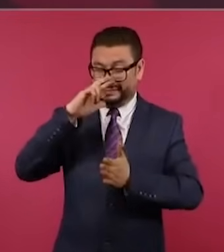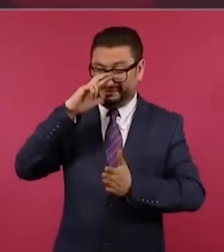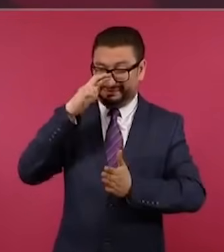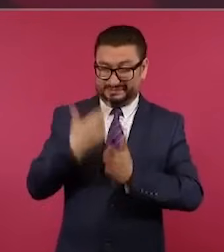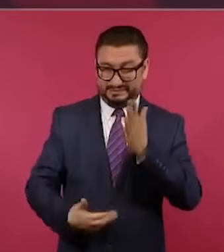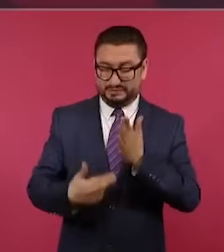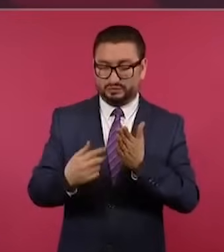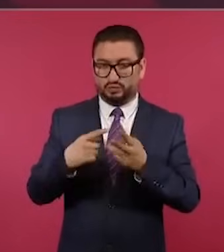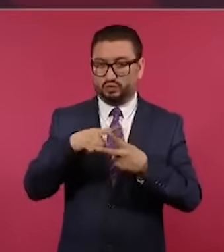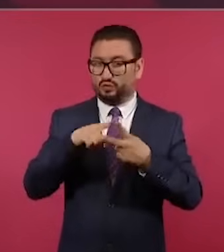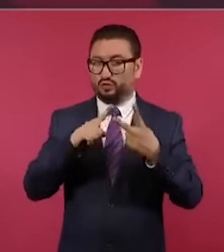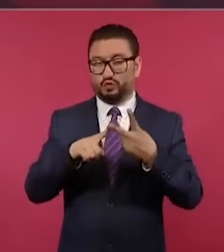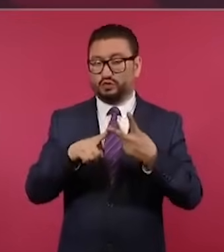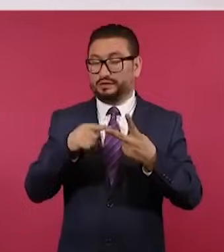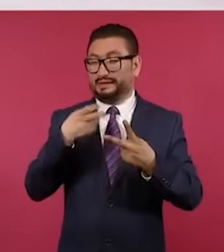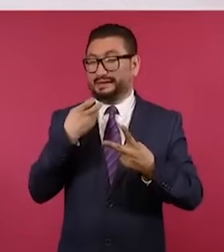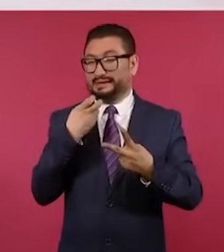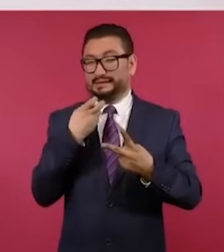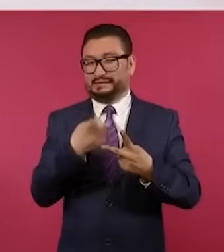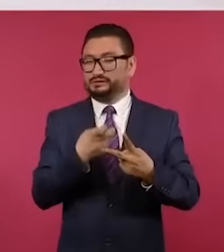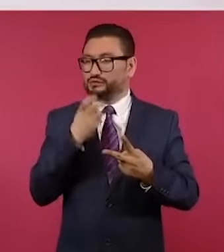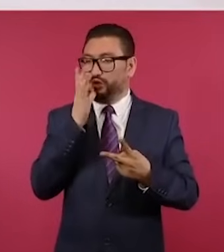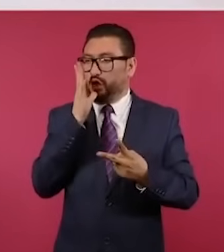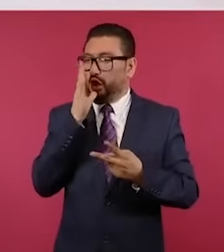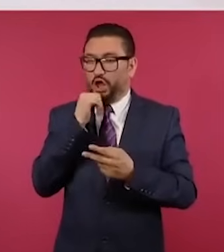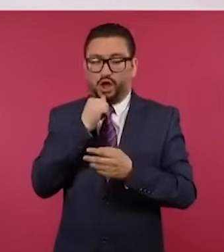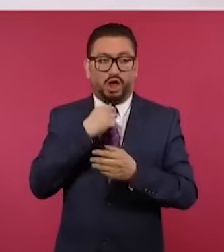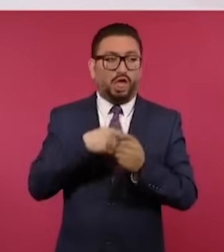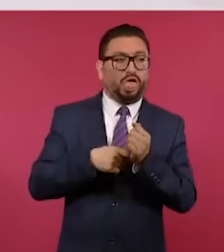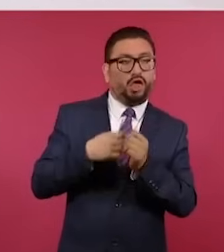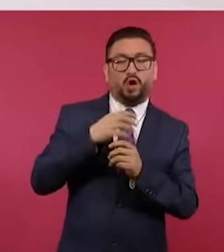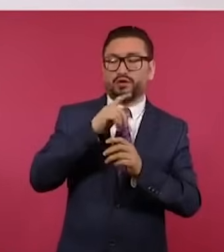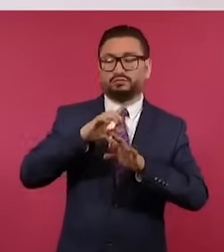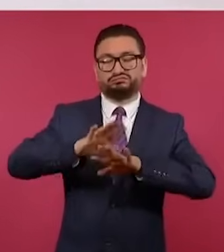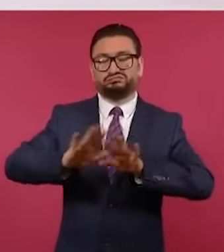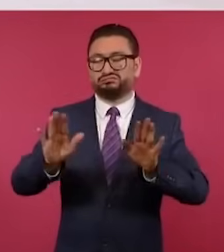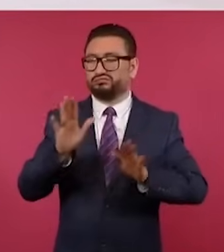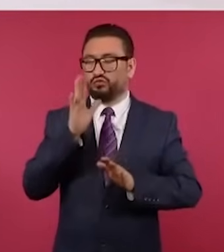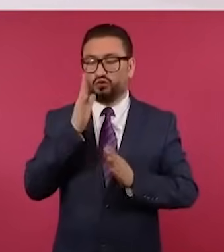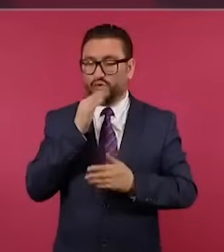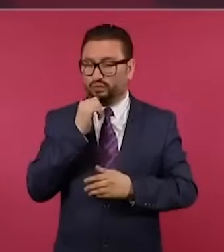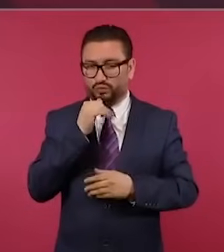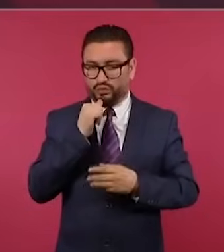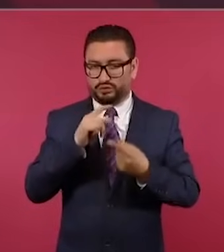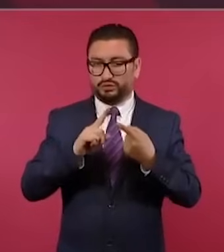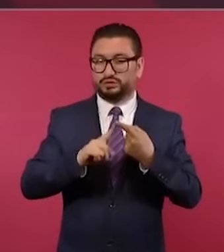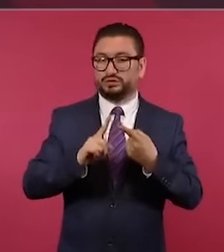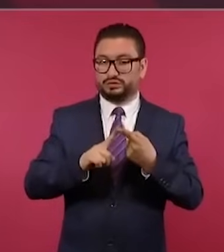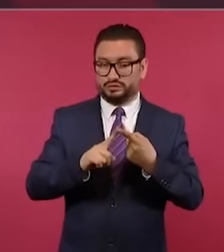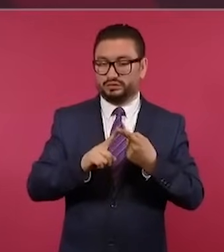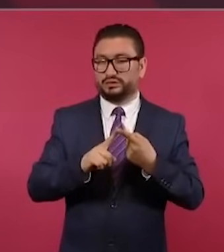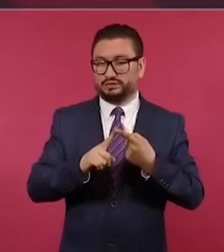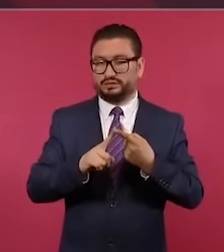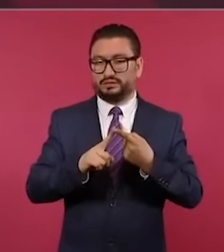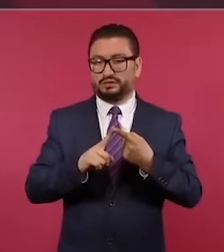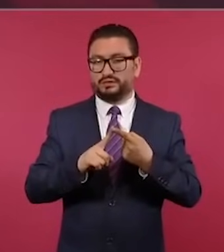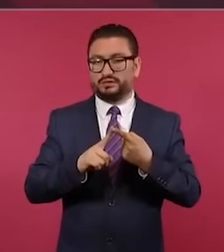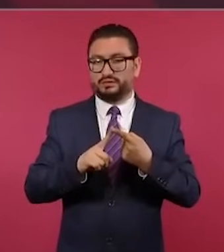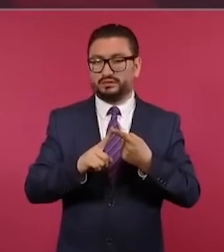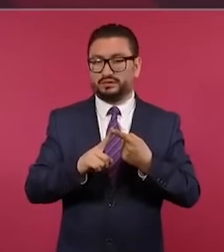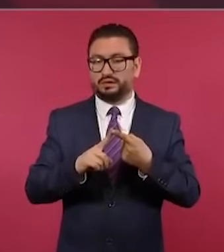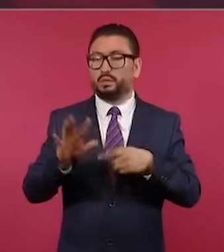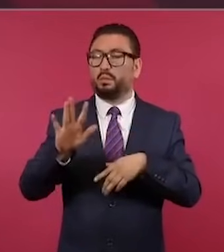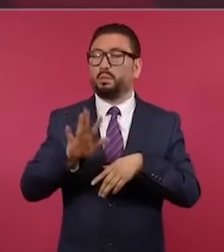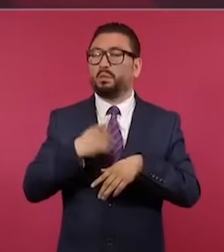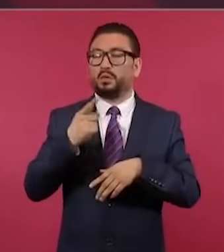que no tienen prácticamente cifra negra, que se apegan mucho a